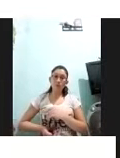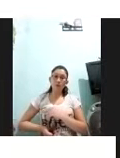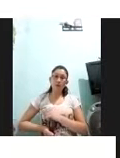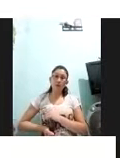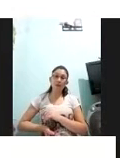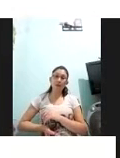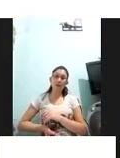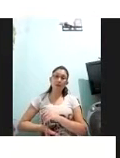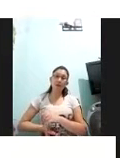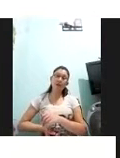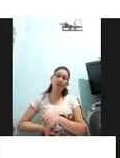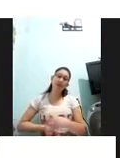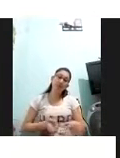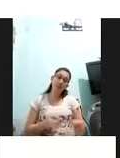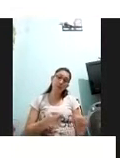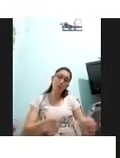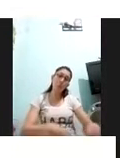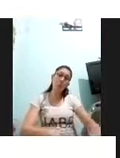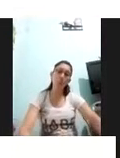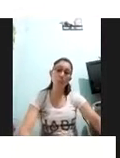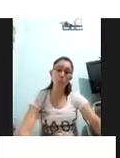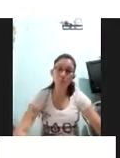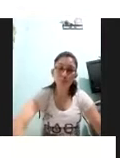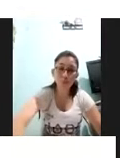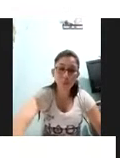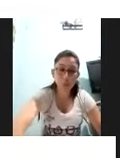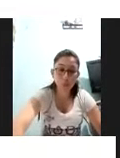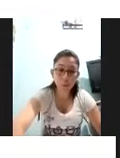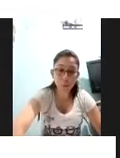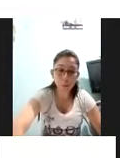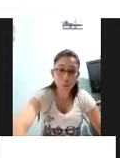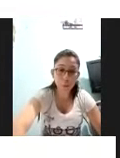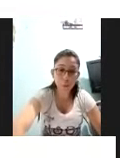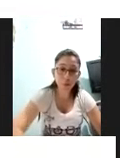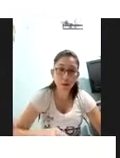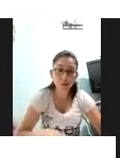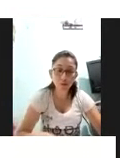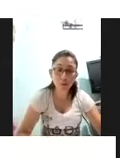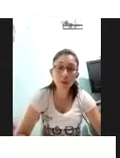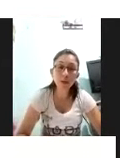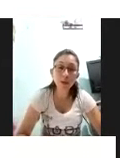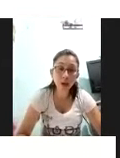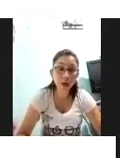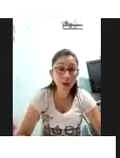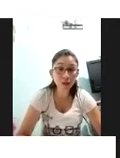Z. Eso es lo que hacemos. Entonces vamos a repetir todos. A.